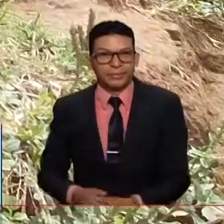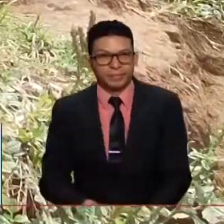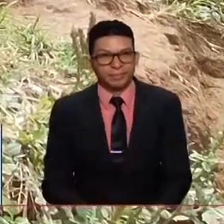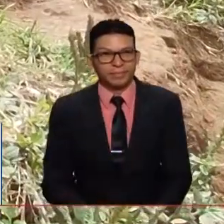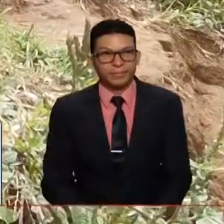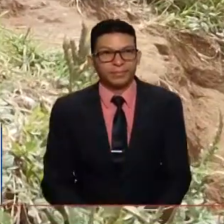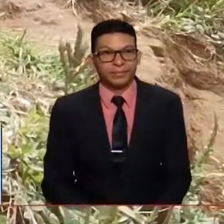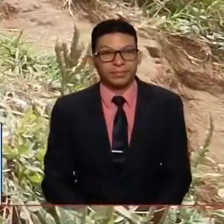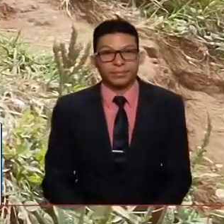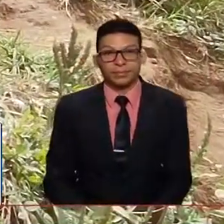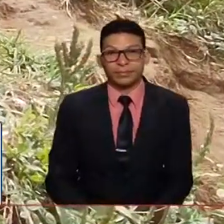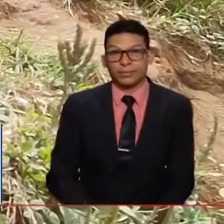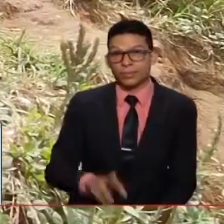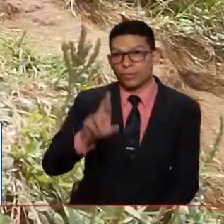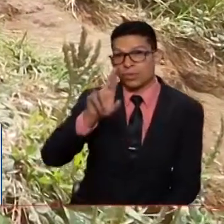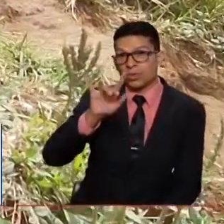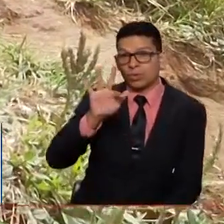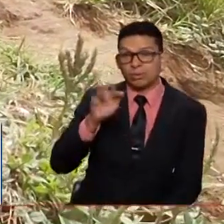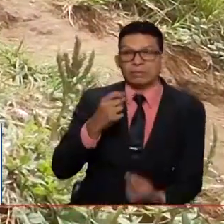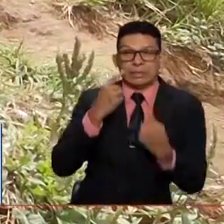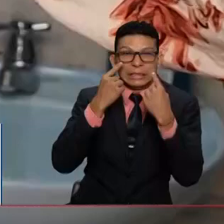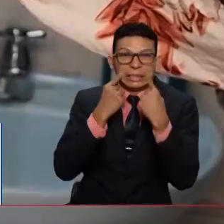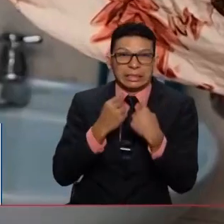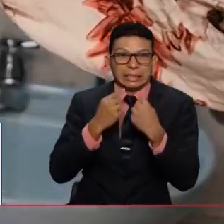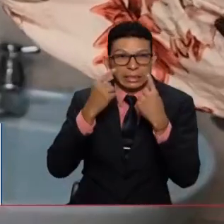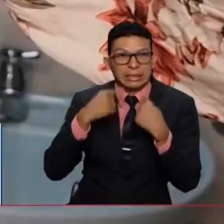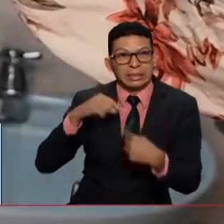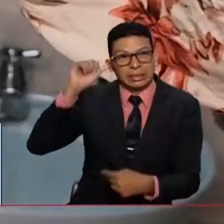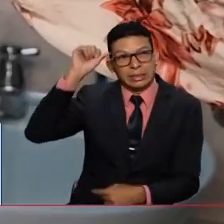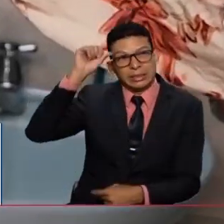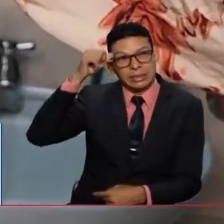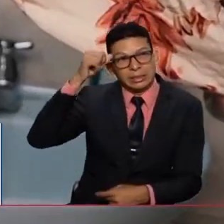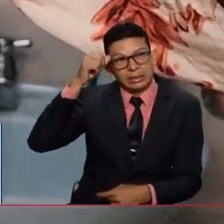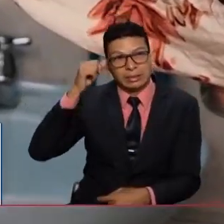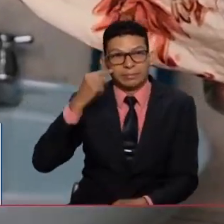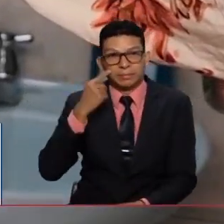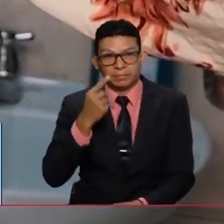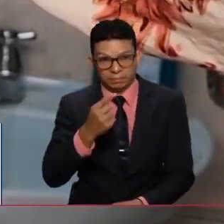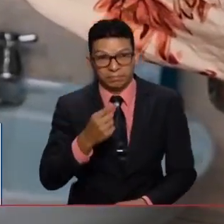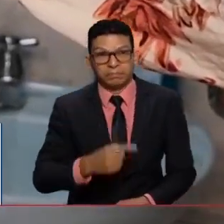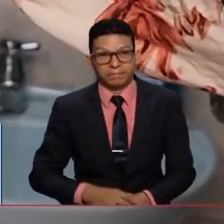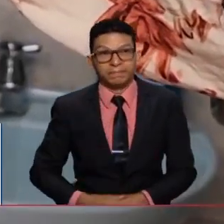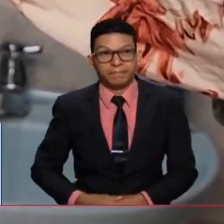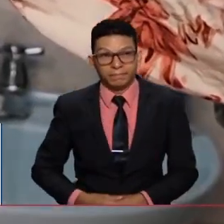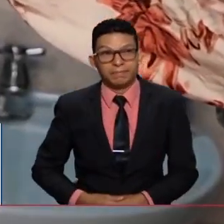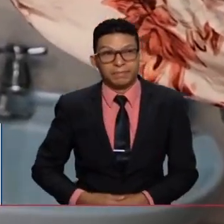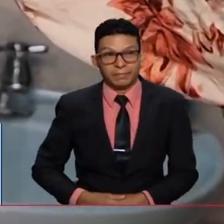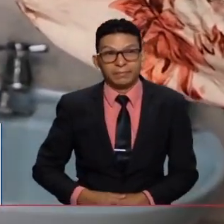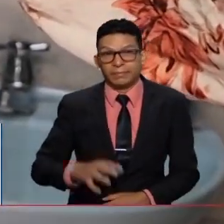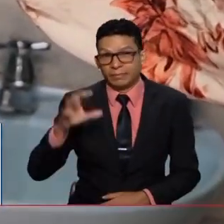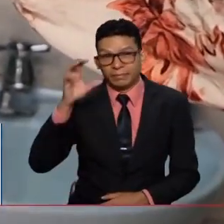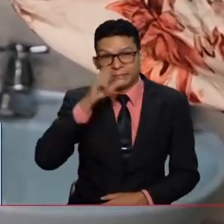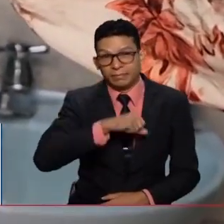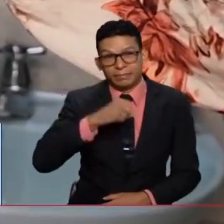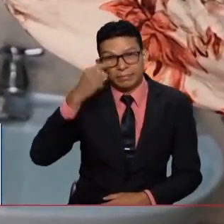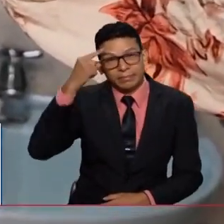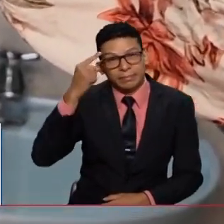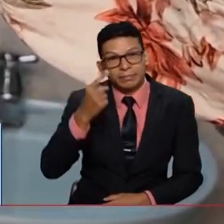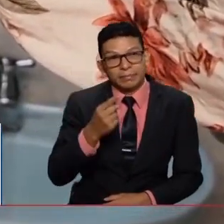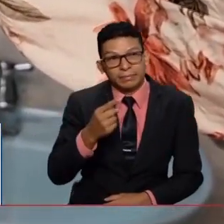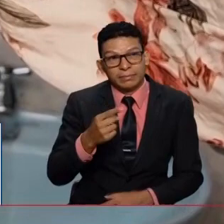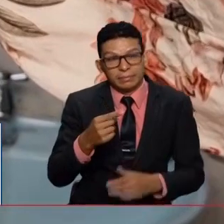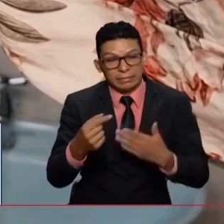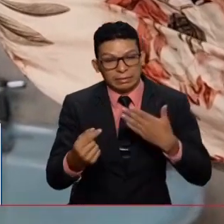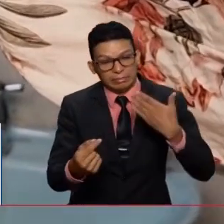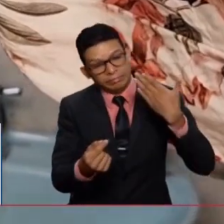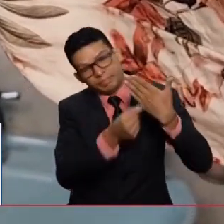Doña Ruth se derrumba en llanto al recordar lo que ocurrió. No cuenta ya, no. Nosotros ya decíamos que ya no íbamos a resistir,